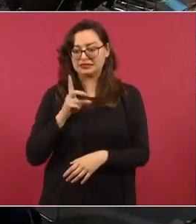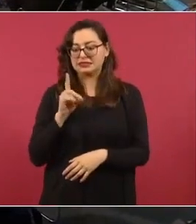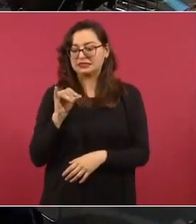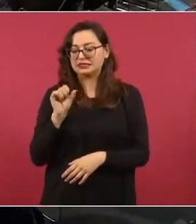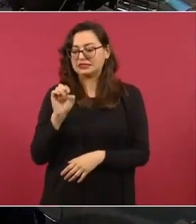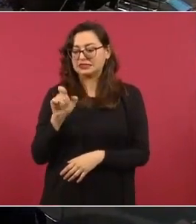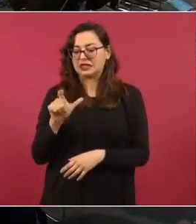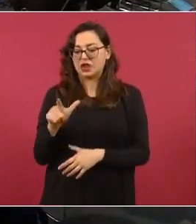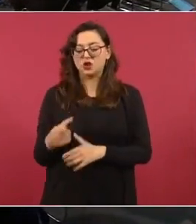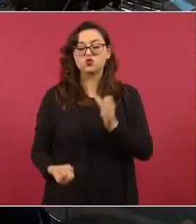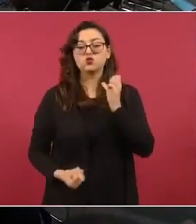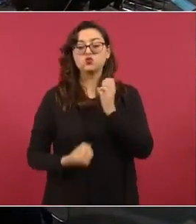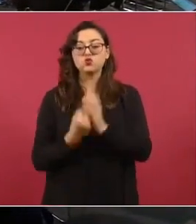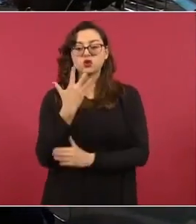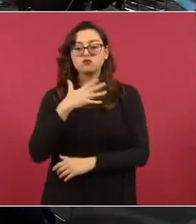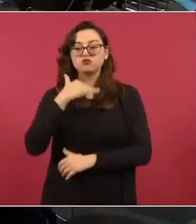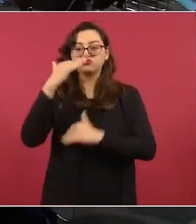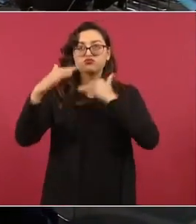Esto